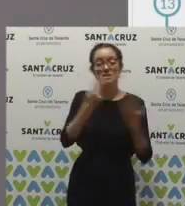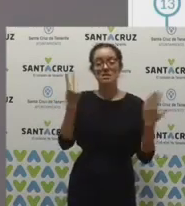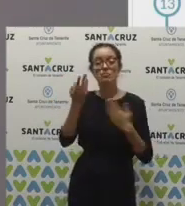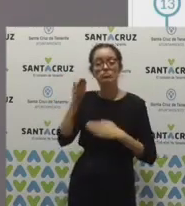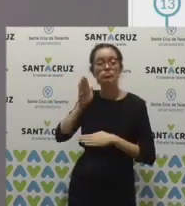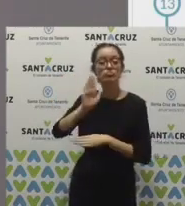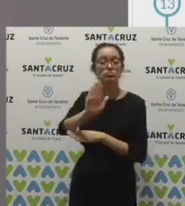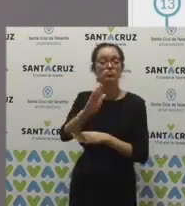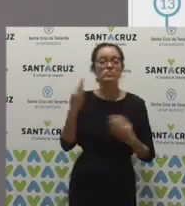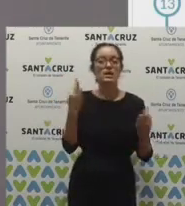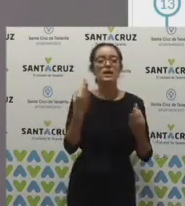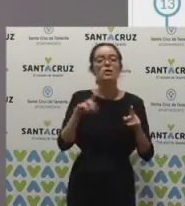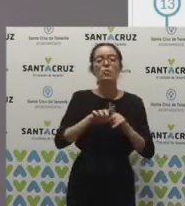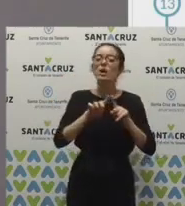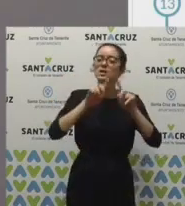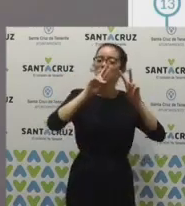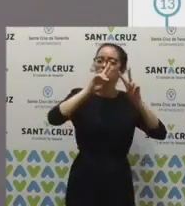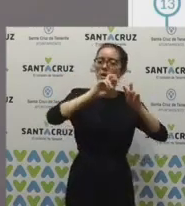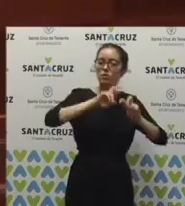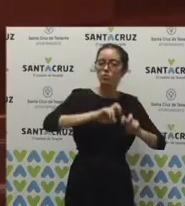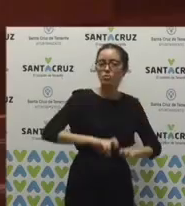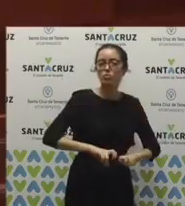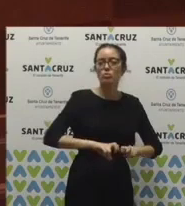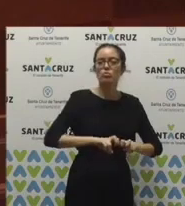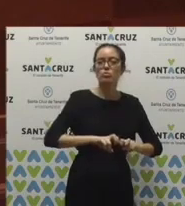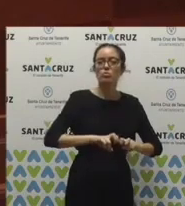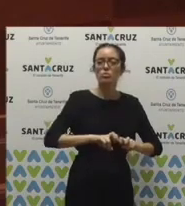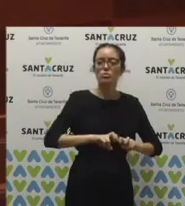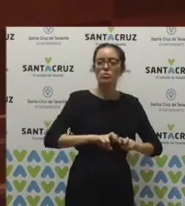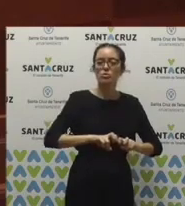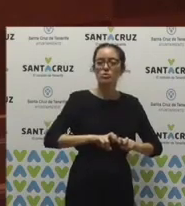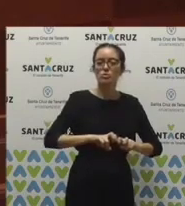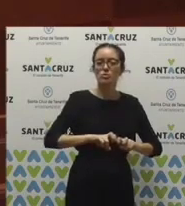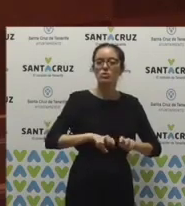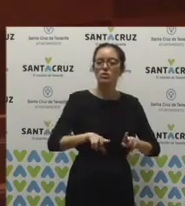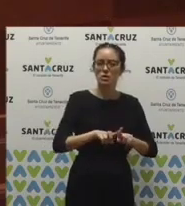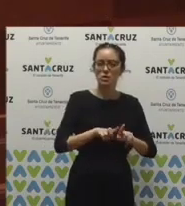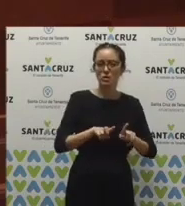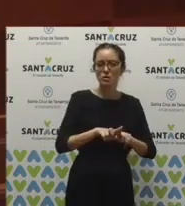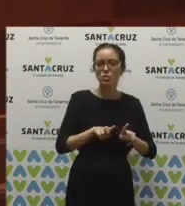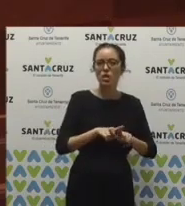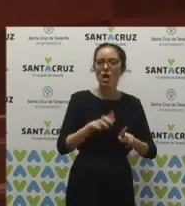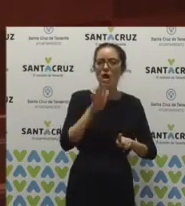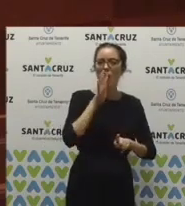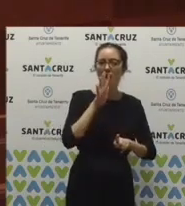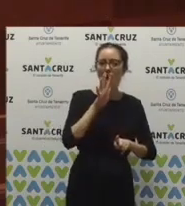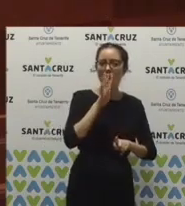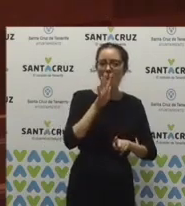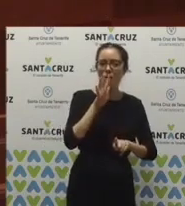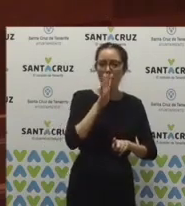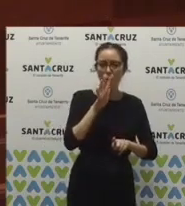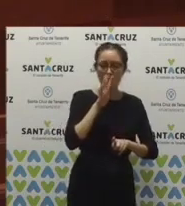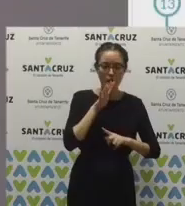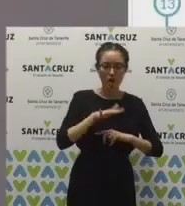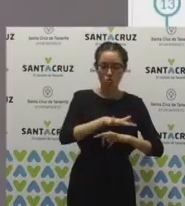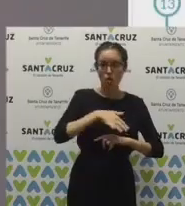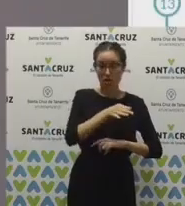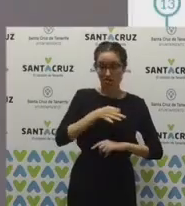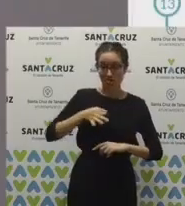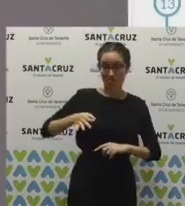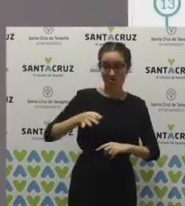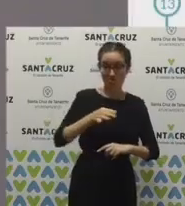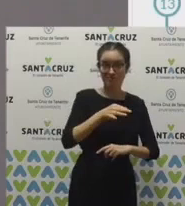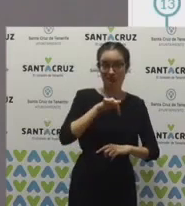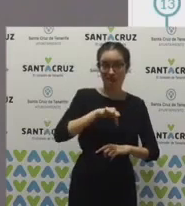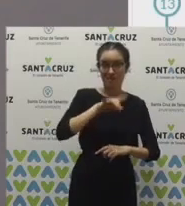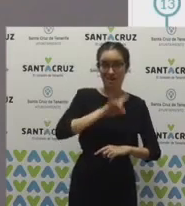un estudio sobre la explotación del potencial de las aguas de las regiones ultraperiféricas para un crecimiento azul sostenible